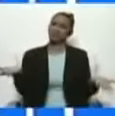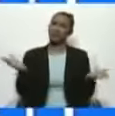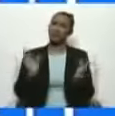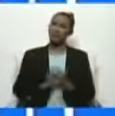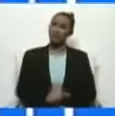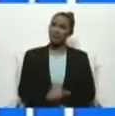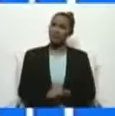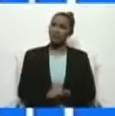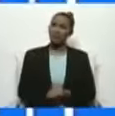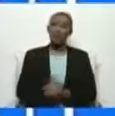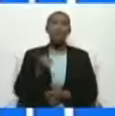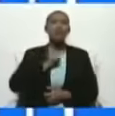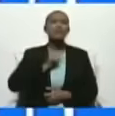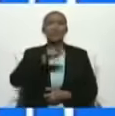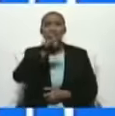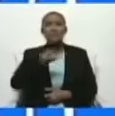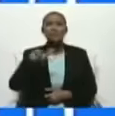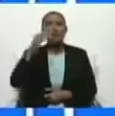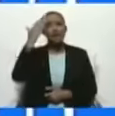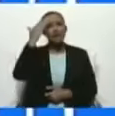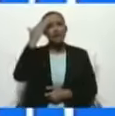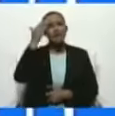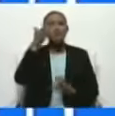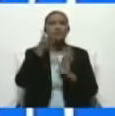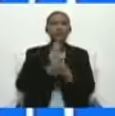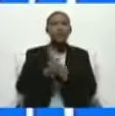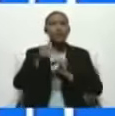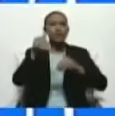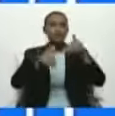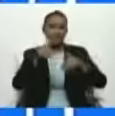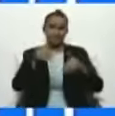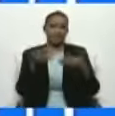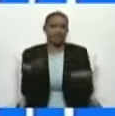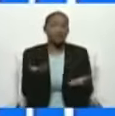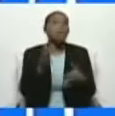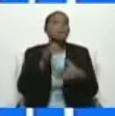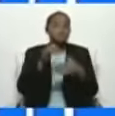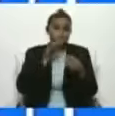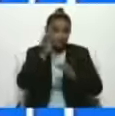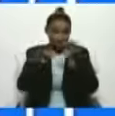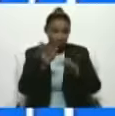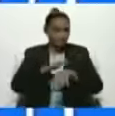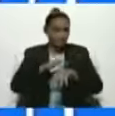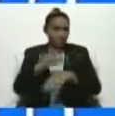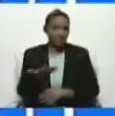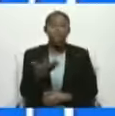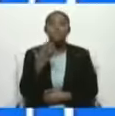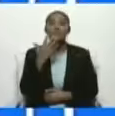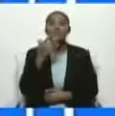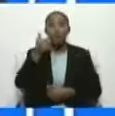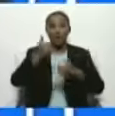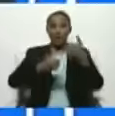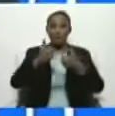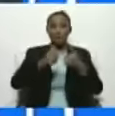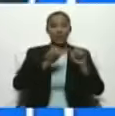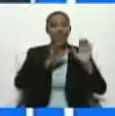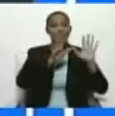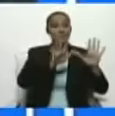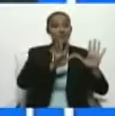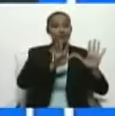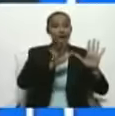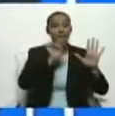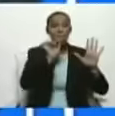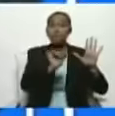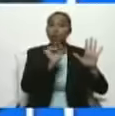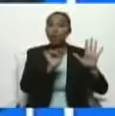ABC de un evento electoral, si tú dices que un candidato subió 10 puntos en 9 días, ese candidato